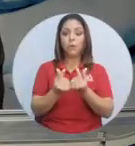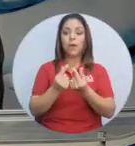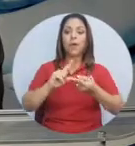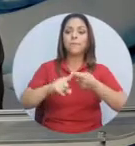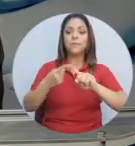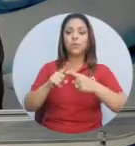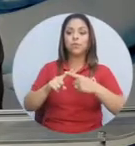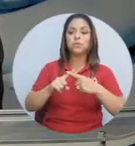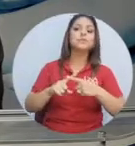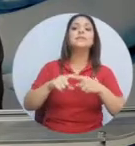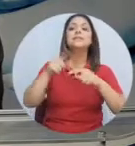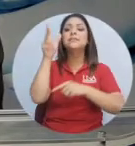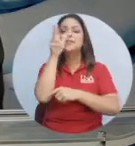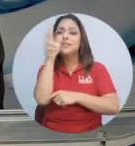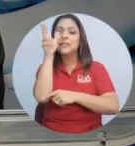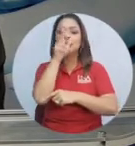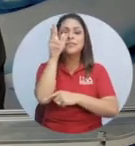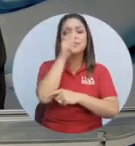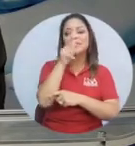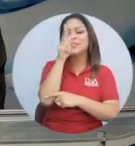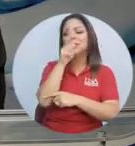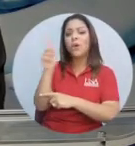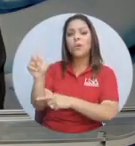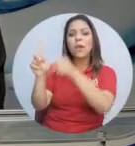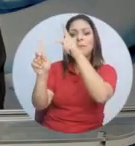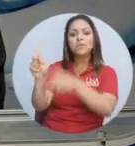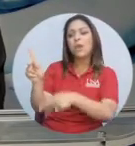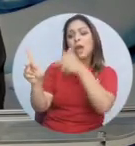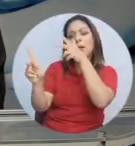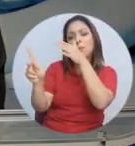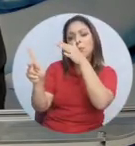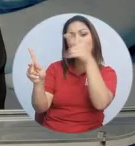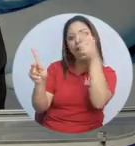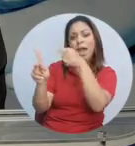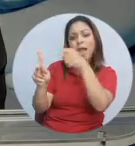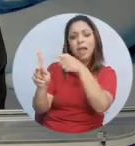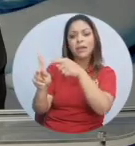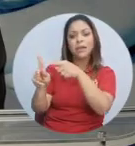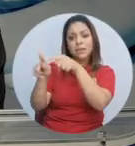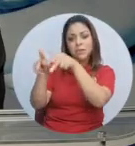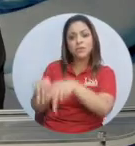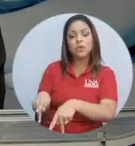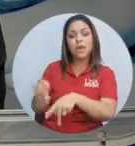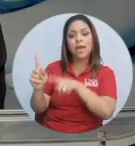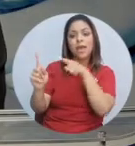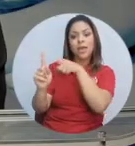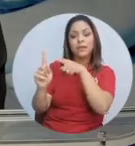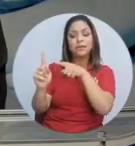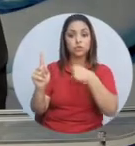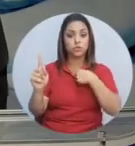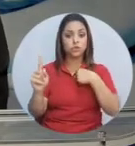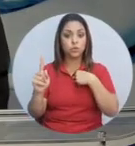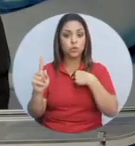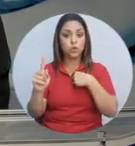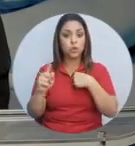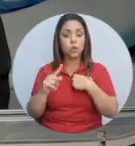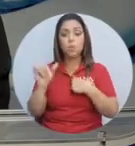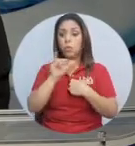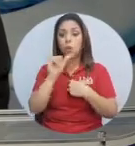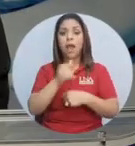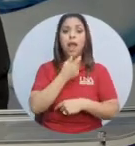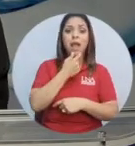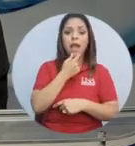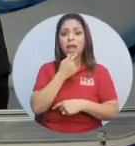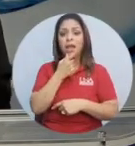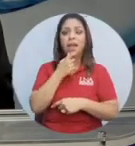amigos en el que los chistes tienen que ver con una persona en particular, no participo y no voy a reproducir